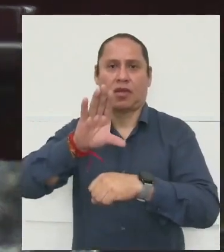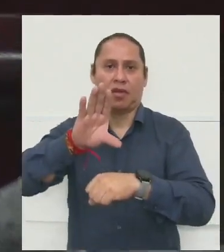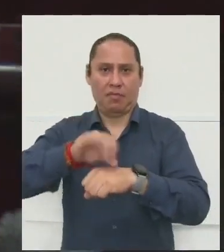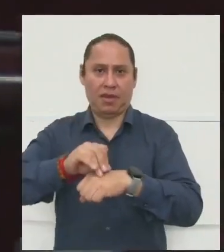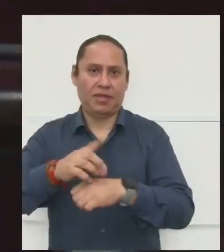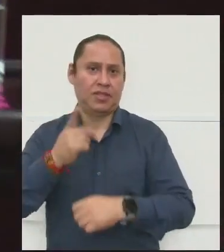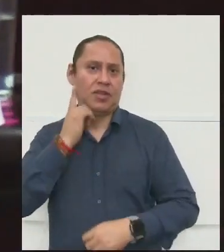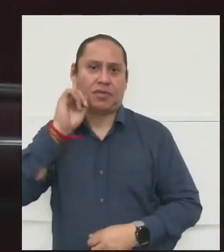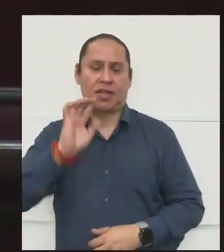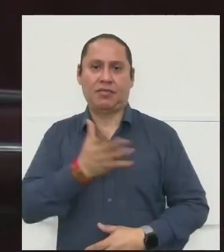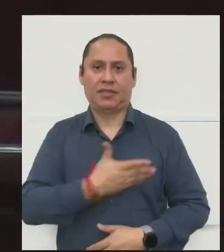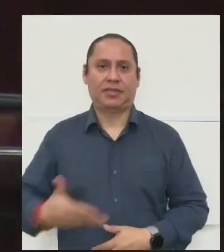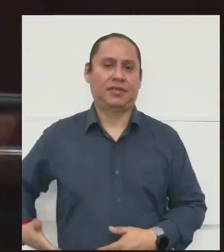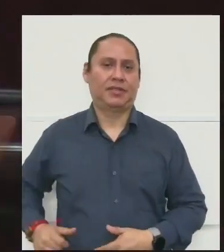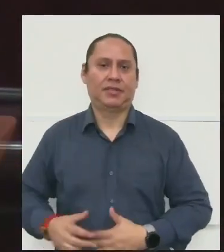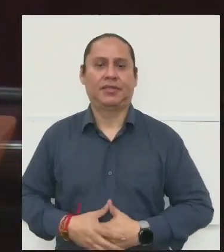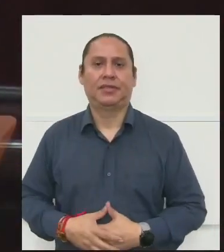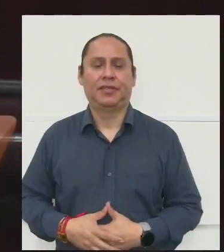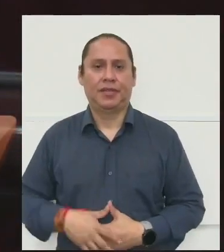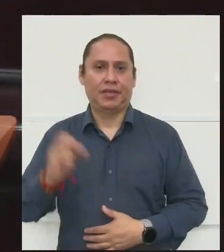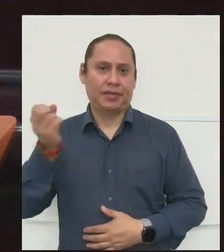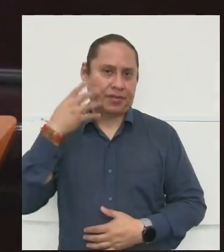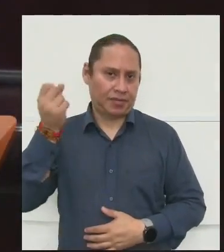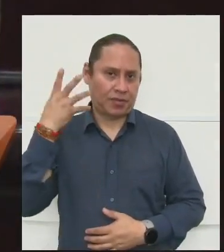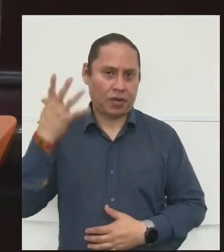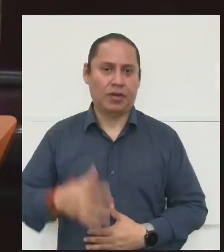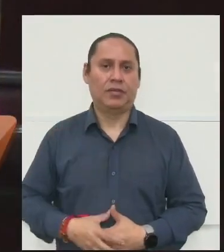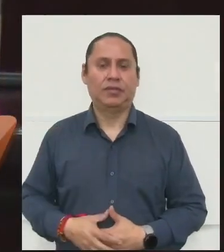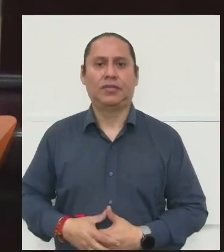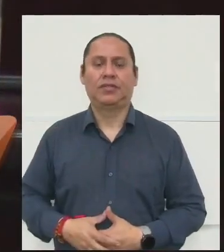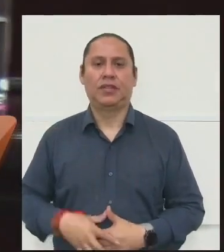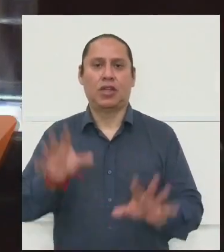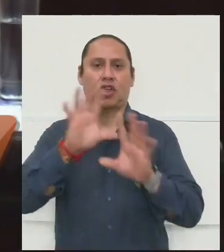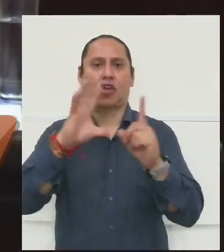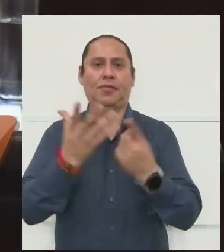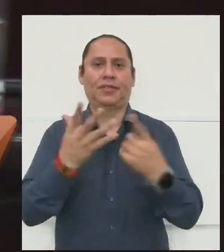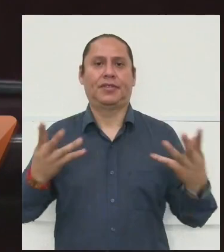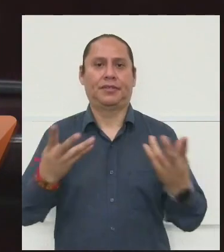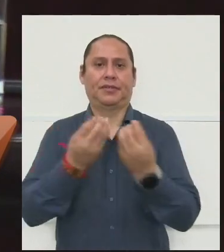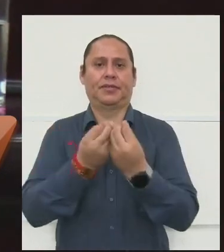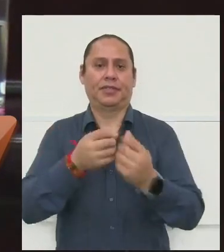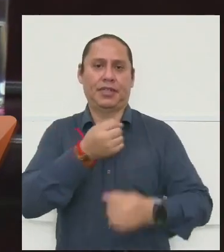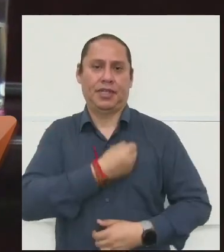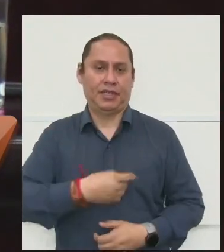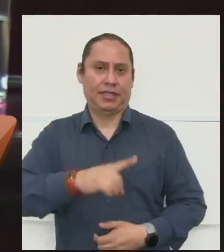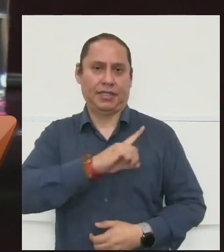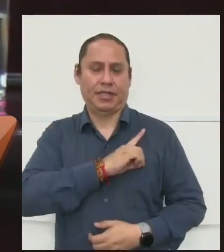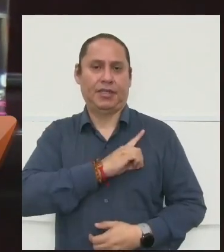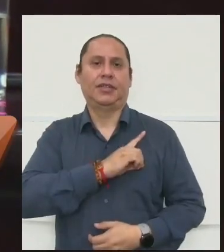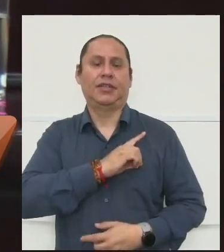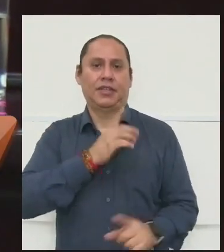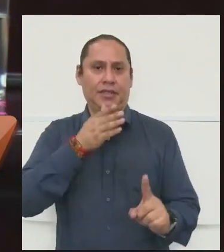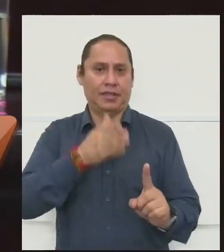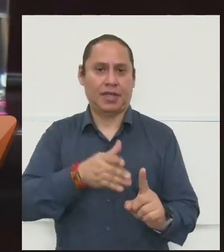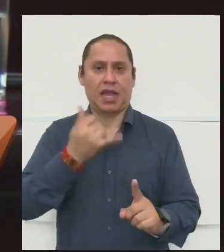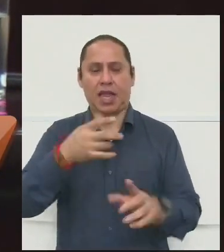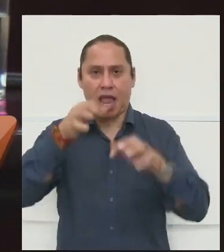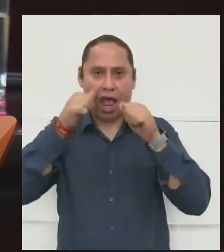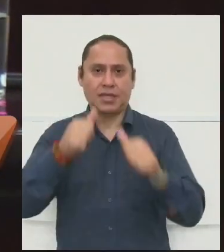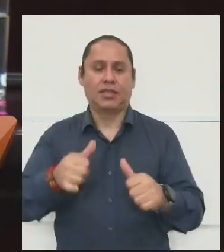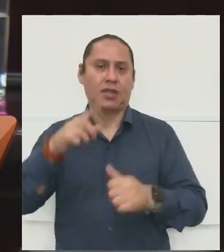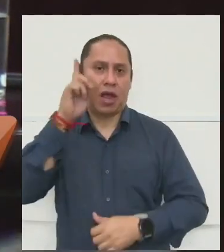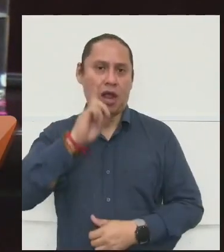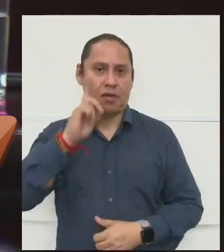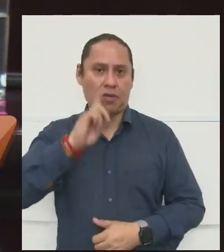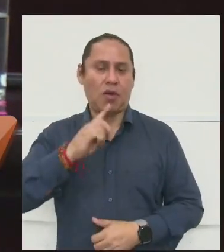diputada presidenta honorable asamblea a las comisiones Unidas de salubridad y asistencia y de atención